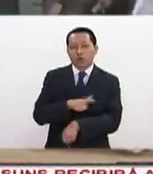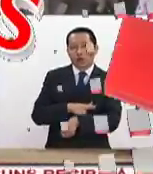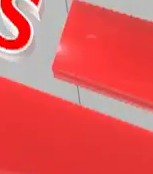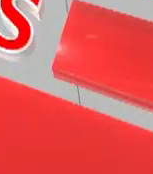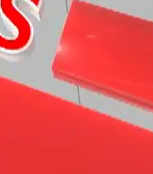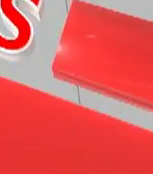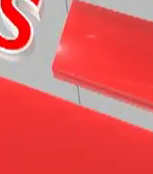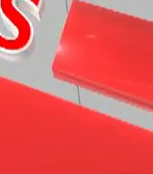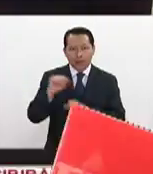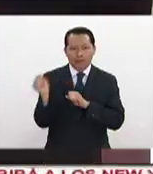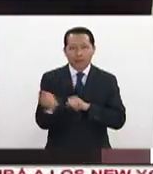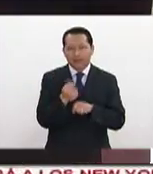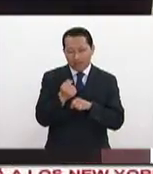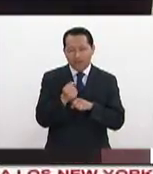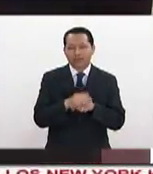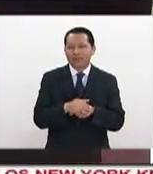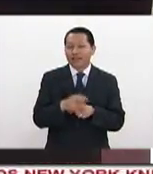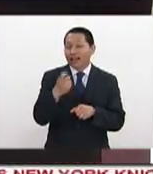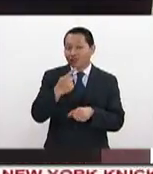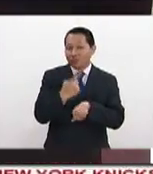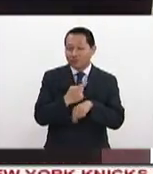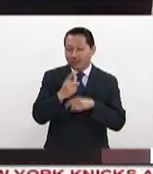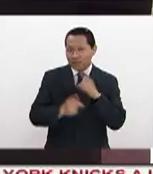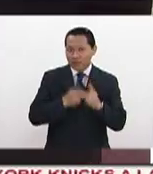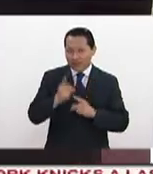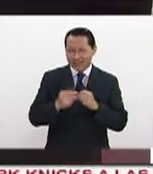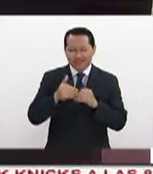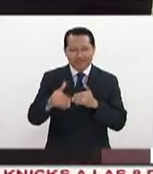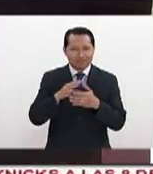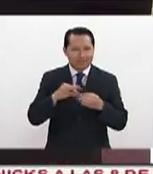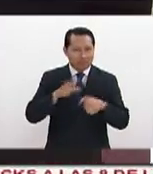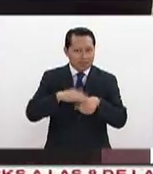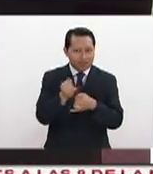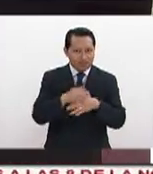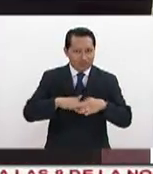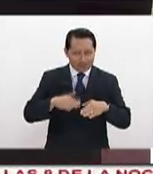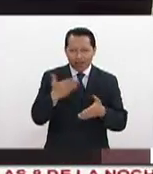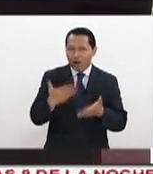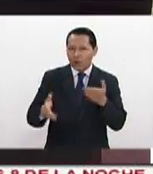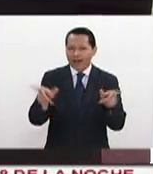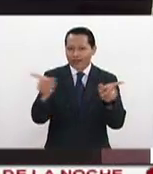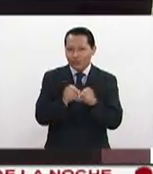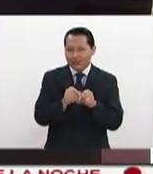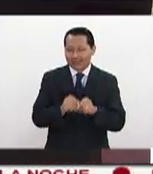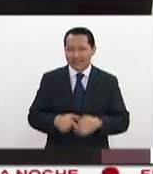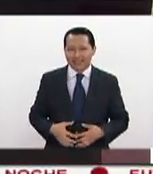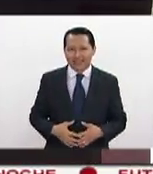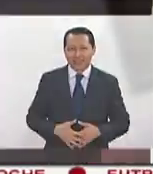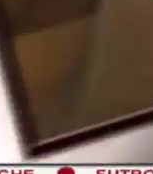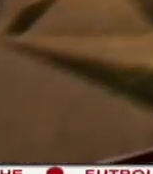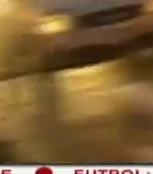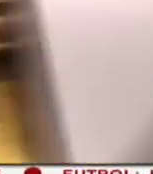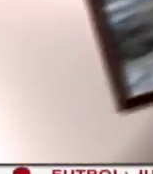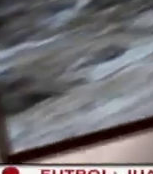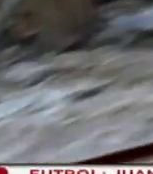Liga Mexicana del Pacífico. Hasta aquí la primera parte de los deportes. Más adelante les tengo más información. Vamos ahora con nuestro resumen.